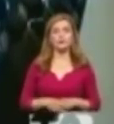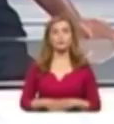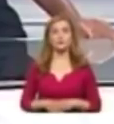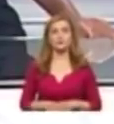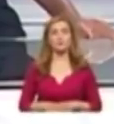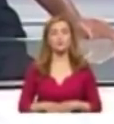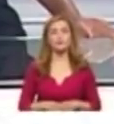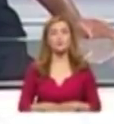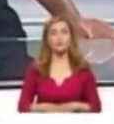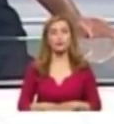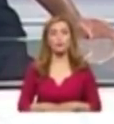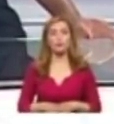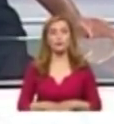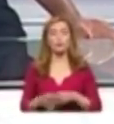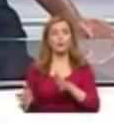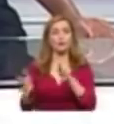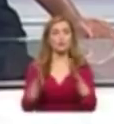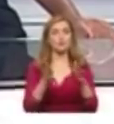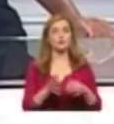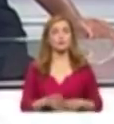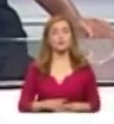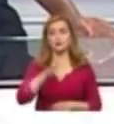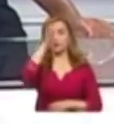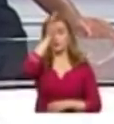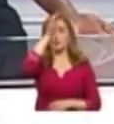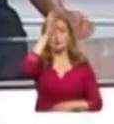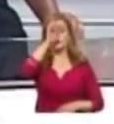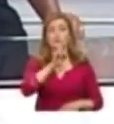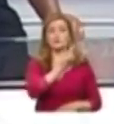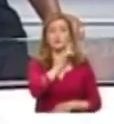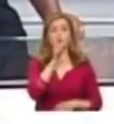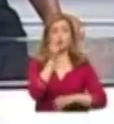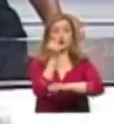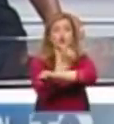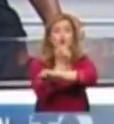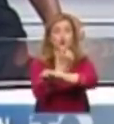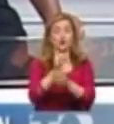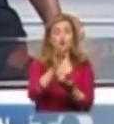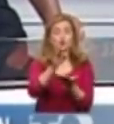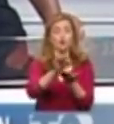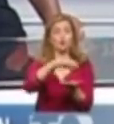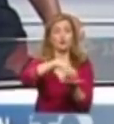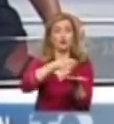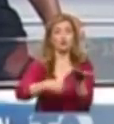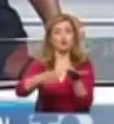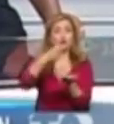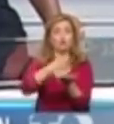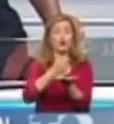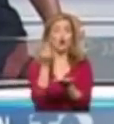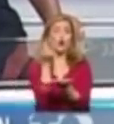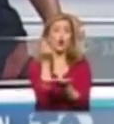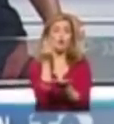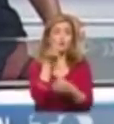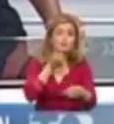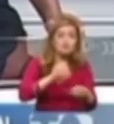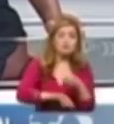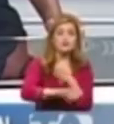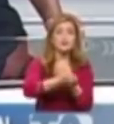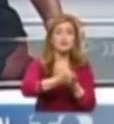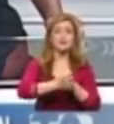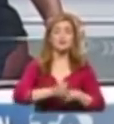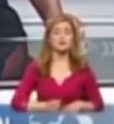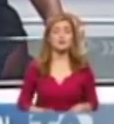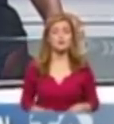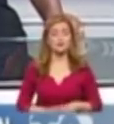horas. En una supuesta clínica de rehabilitación de Durán, provincia del Guayas, asesinaron a un joven que estaba internado en el